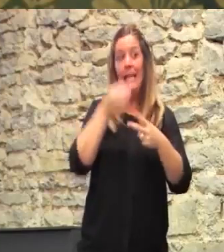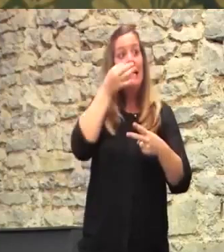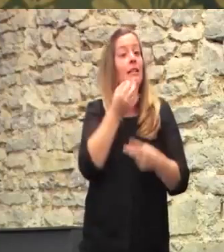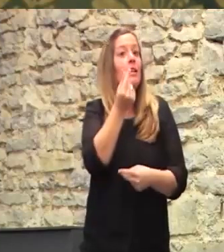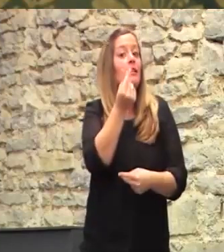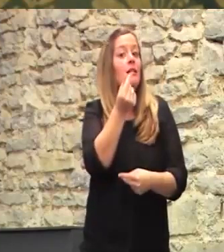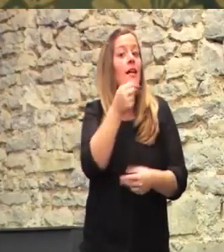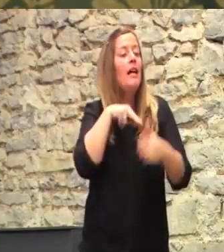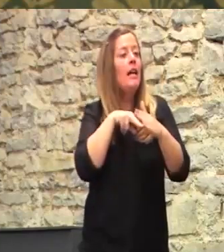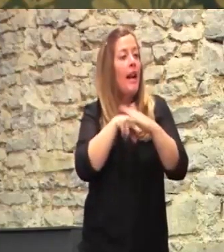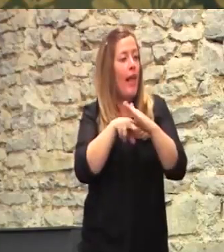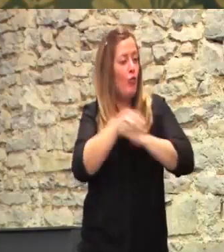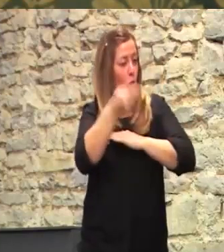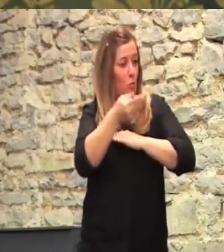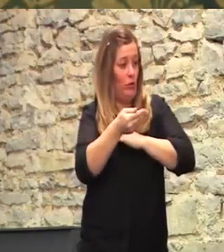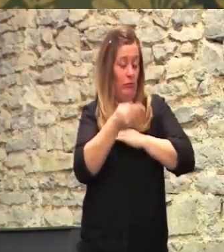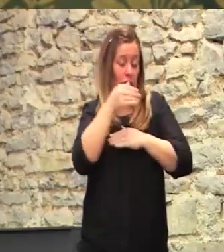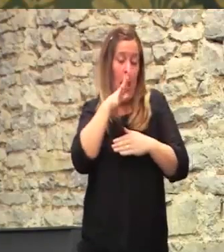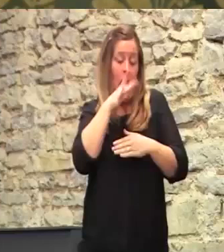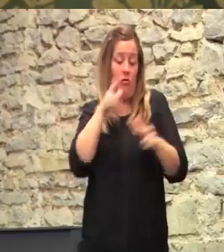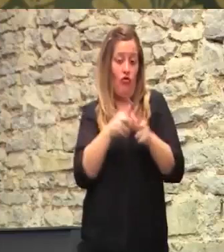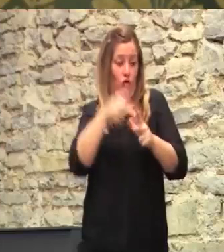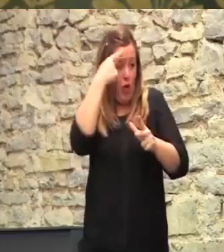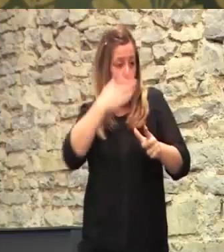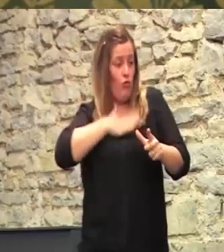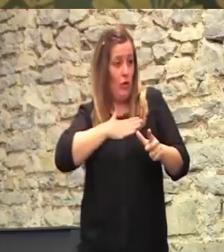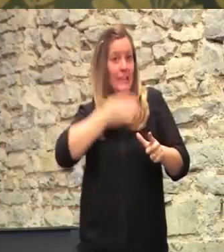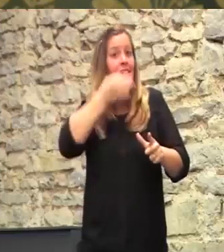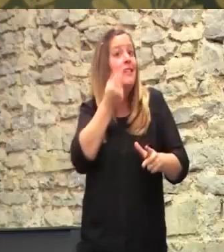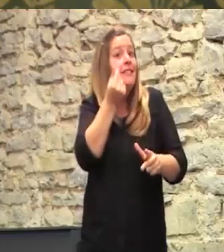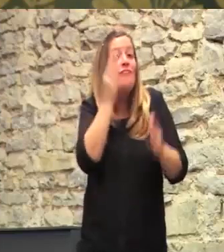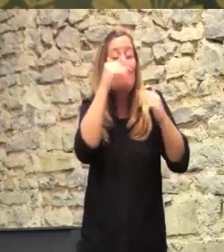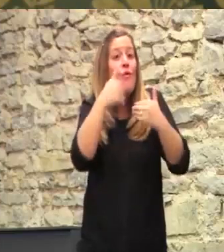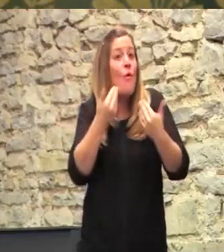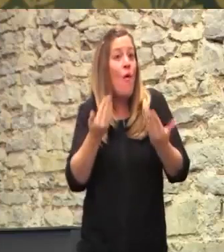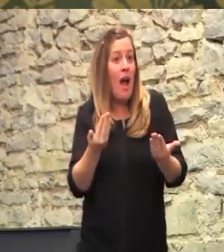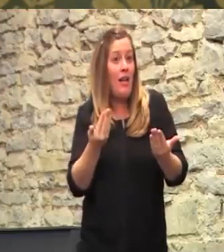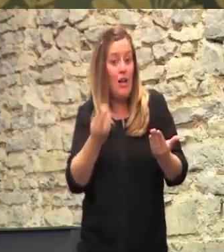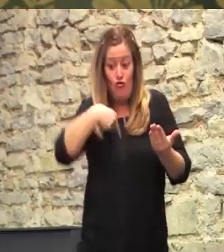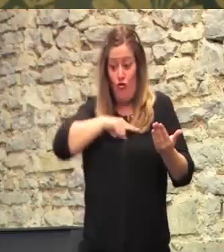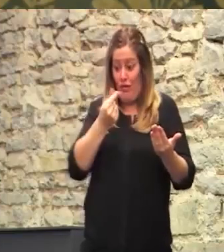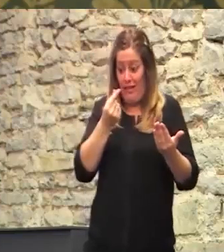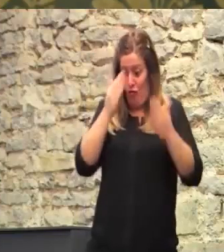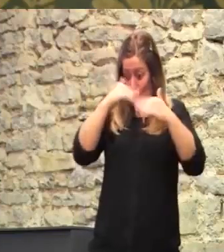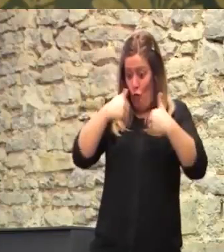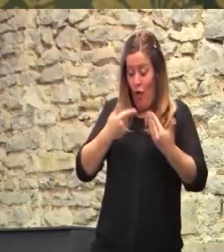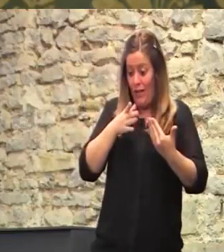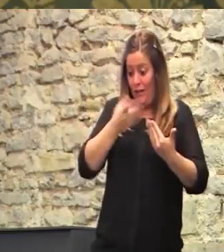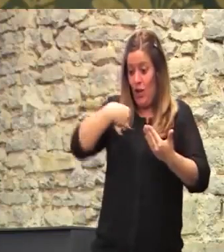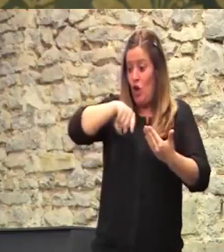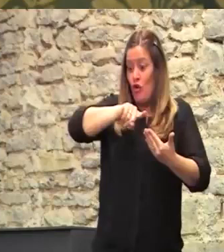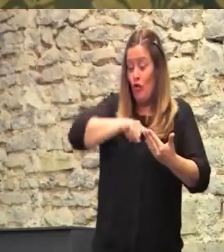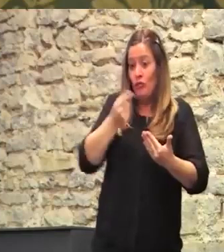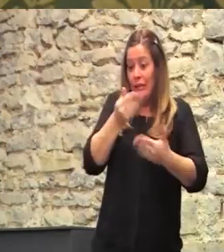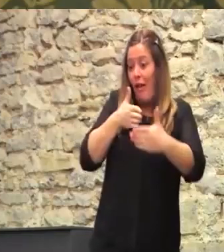recursos privilegiados en nuestra cultura si no tenemos dinero y no lo tenemos nosotras y no accedemos